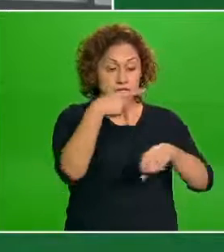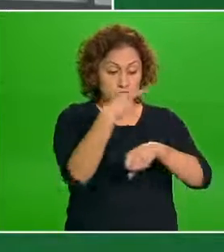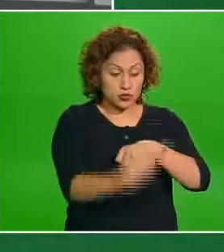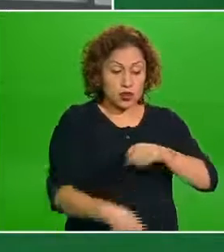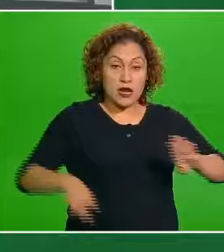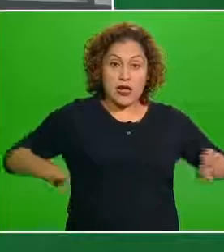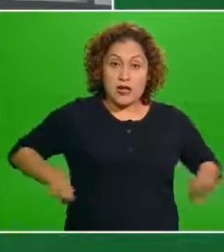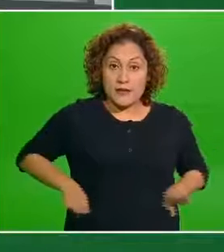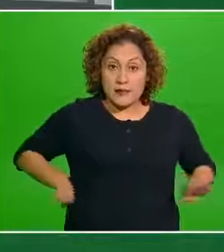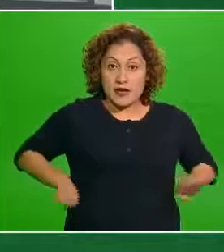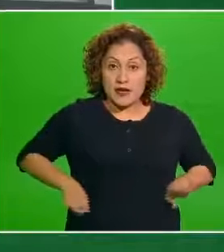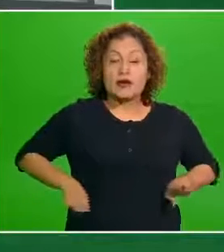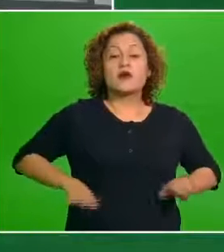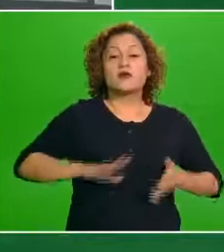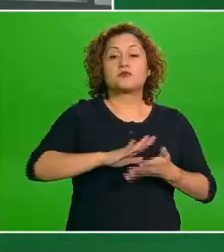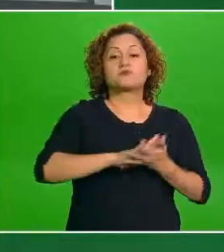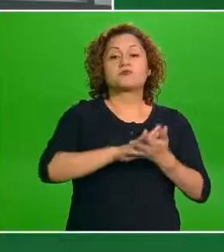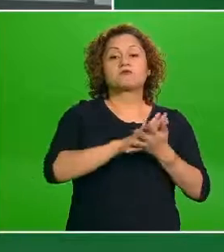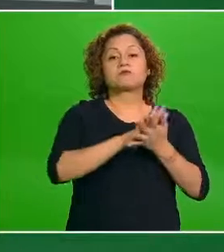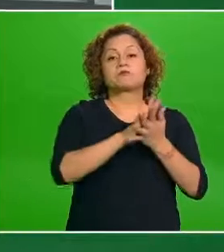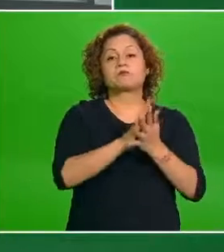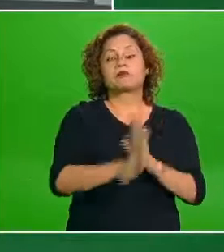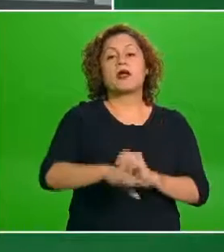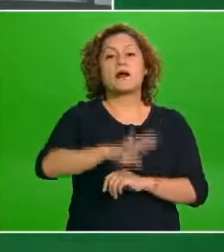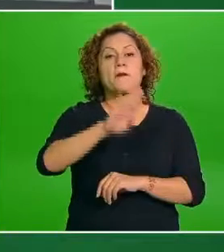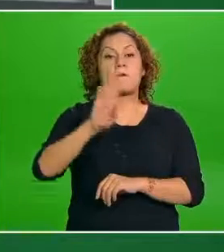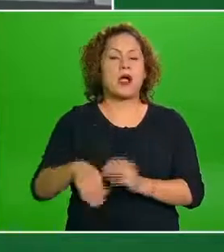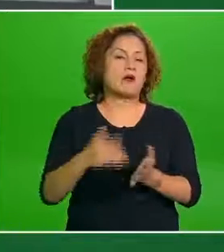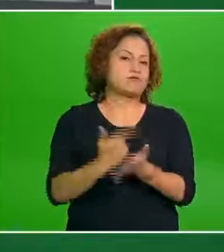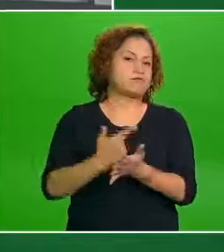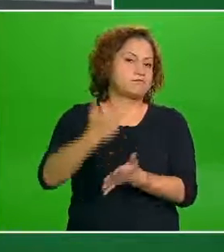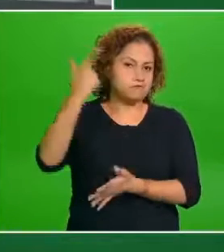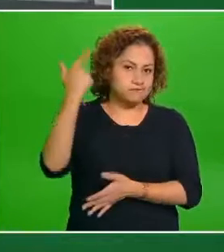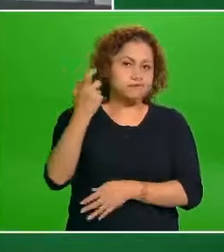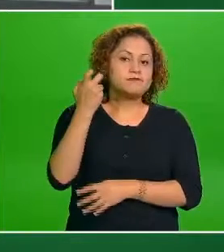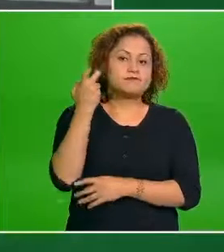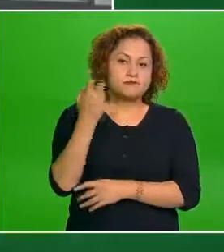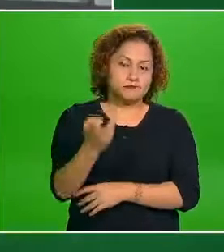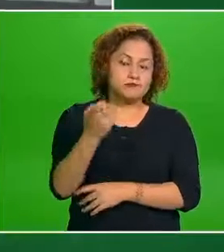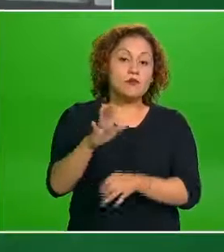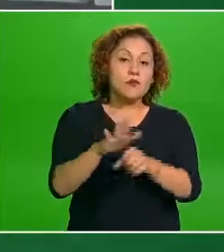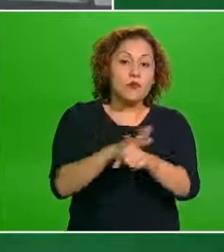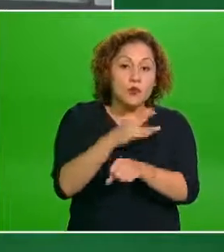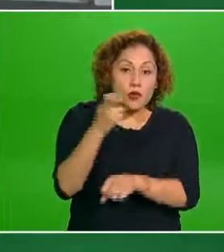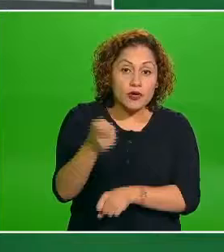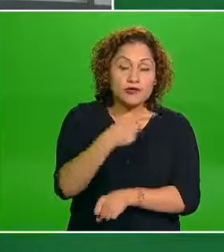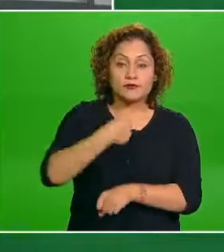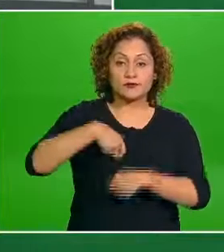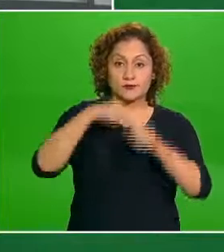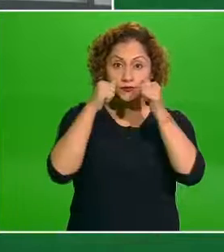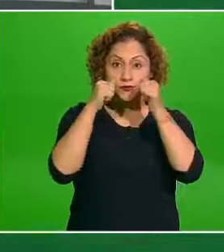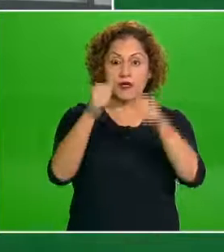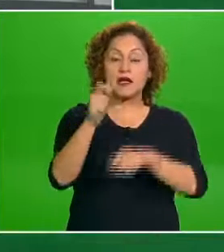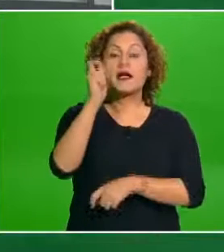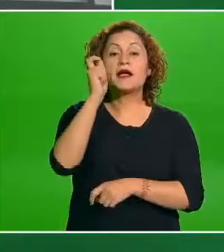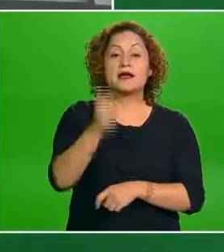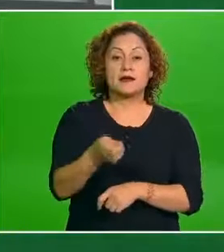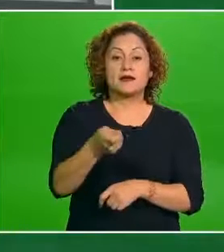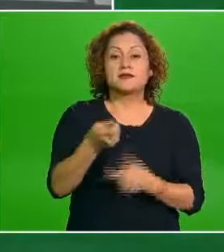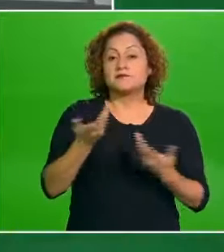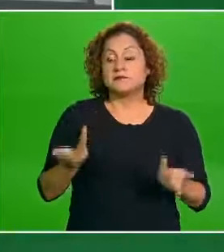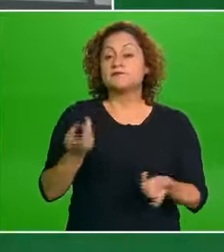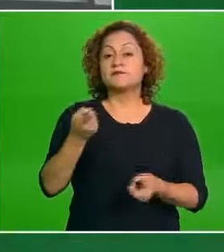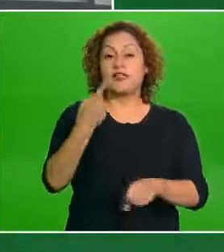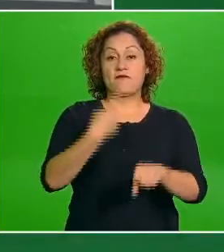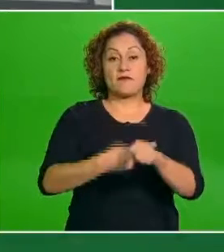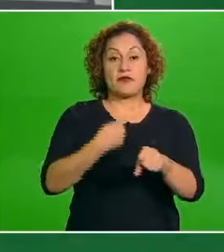enfermedad que presentaba o que presenta estatus de gravedad importante y que pues desafortunadamente parte de lo esperado de la